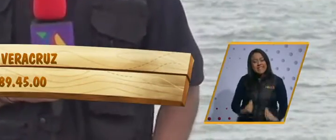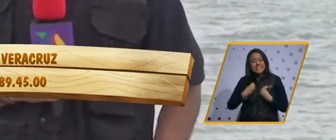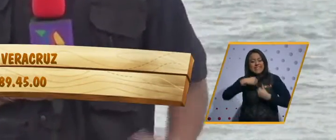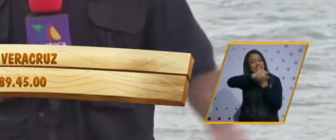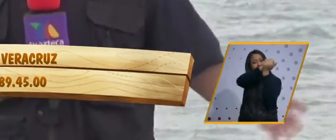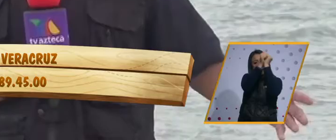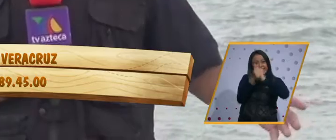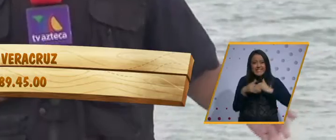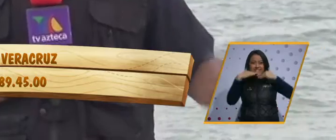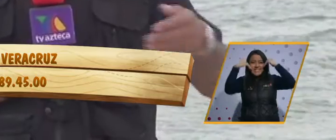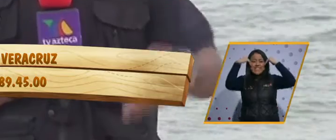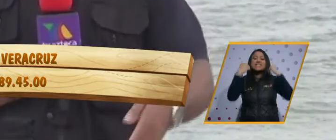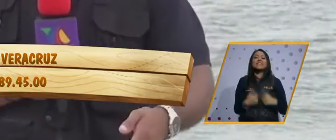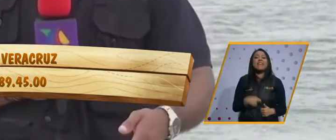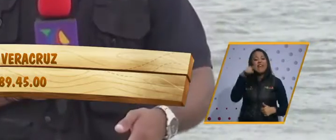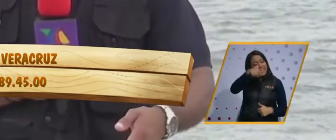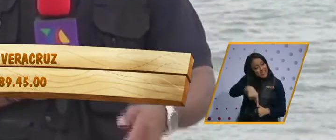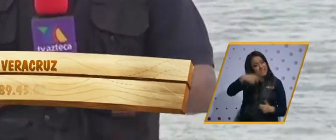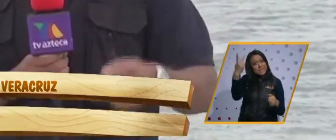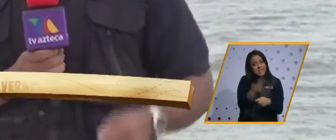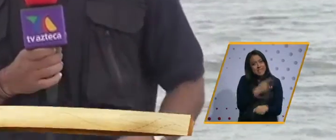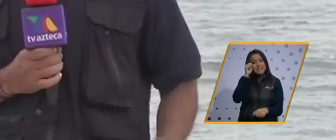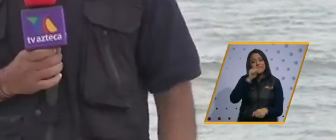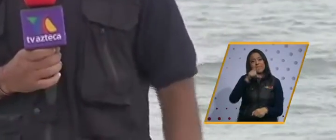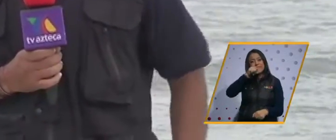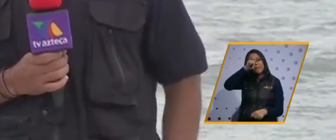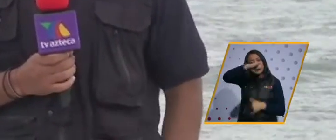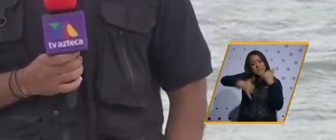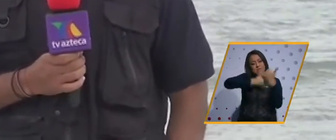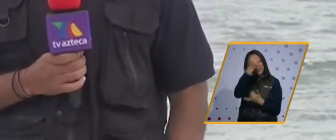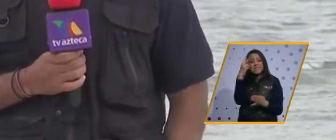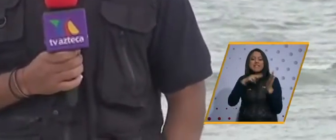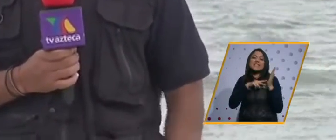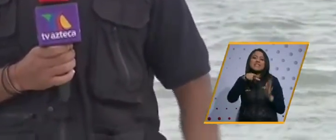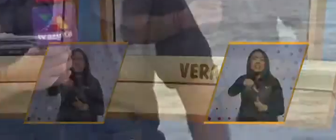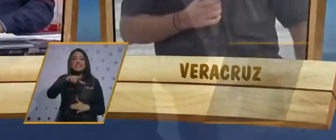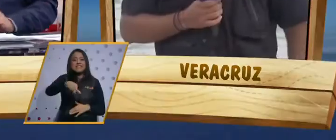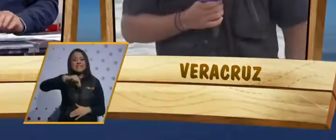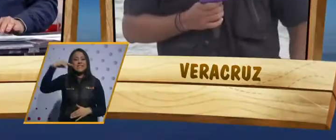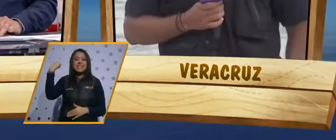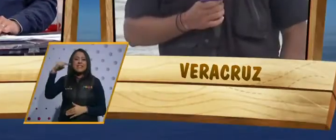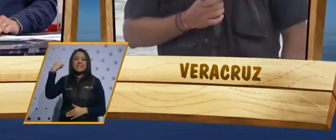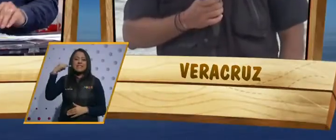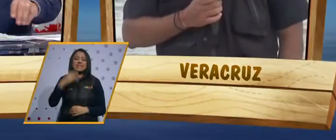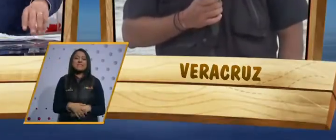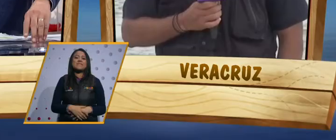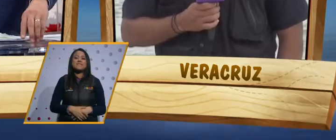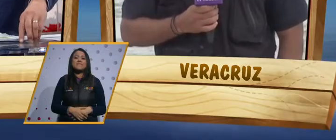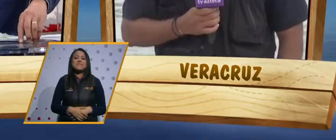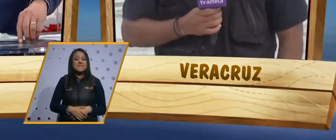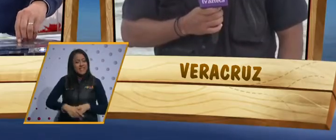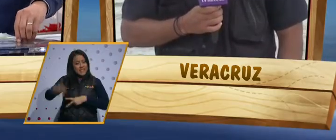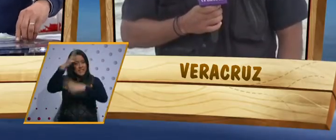de sonrisas. Es lo que se vive, así se vive el Juguetón 2017 en el puerto de Veracruz, en el estado de Veracruz en general.